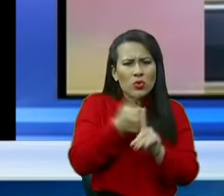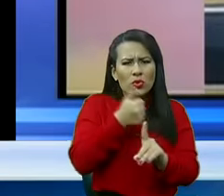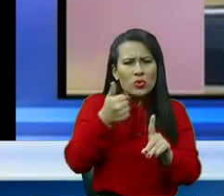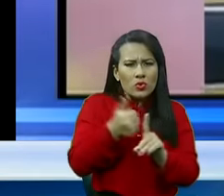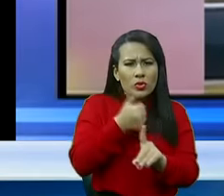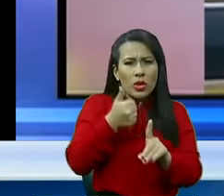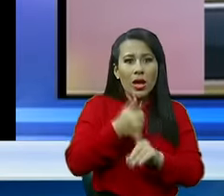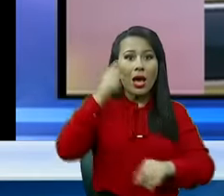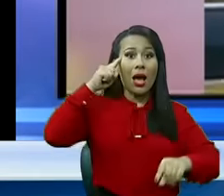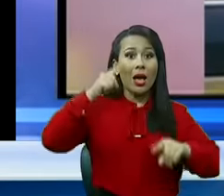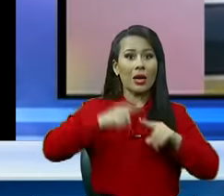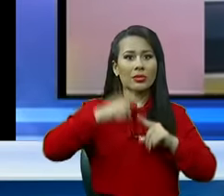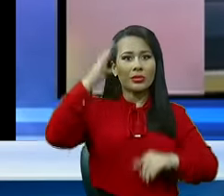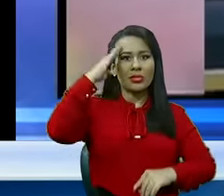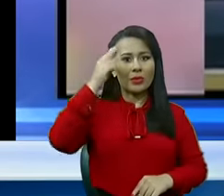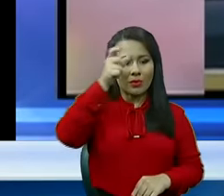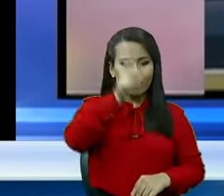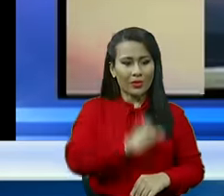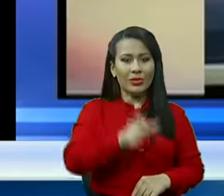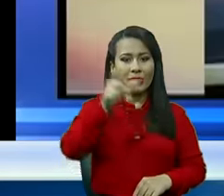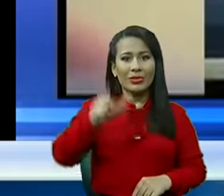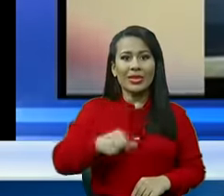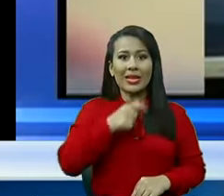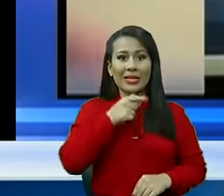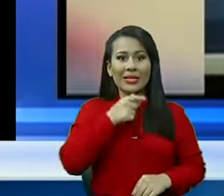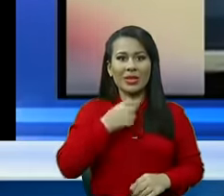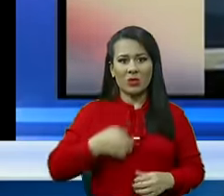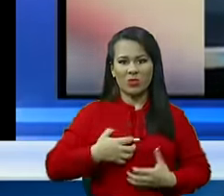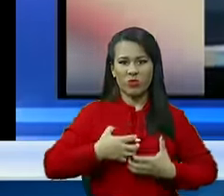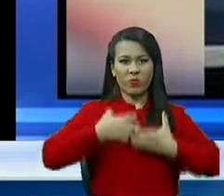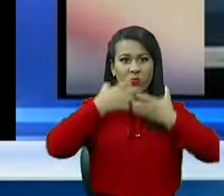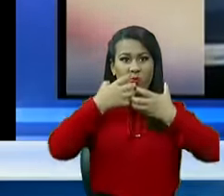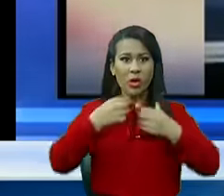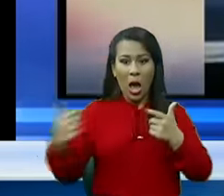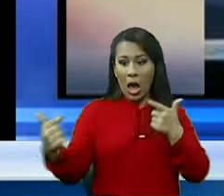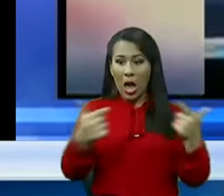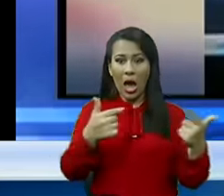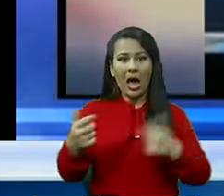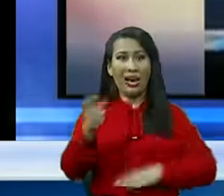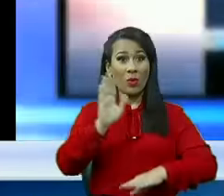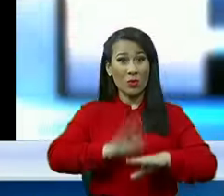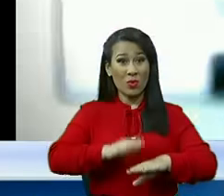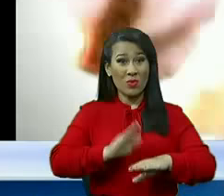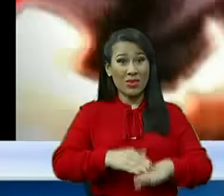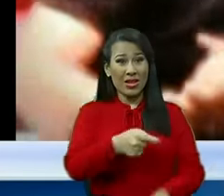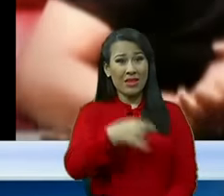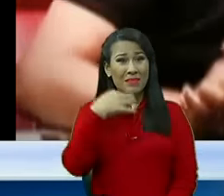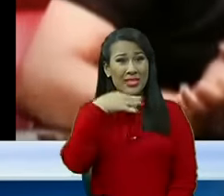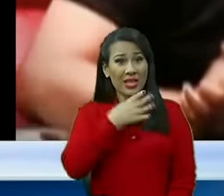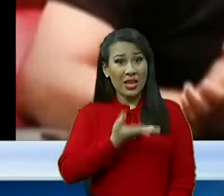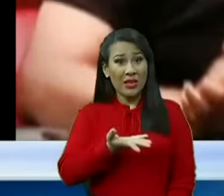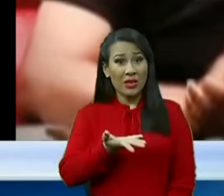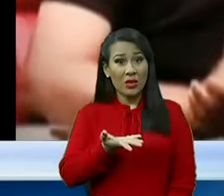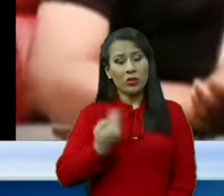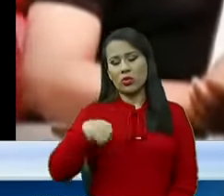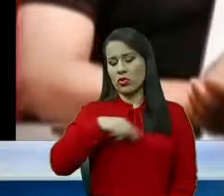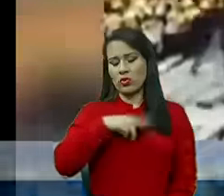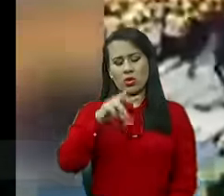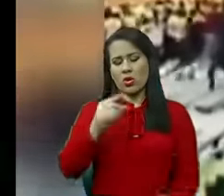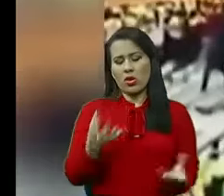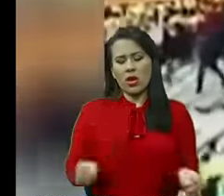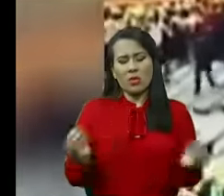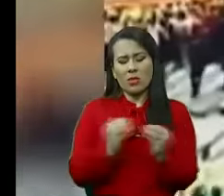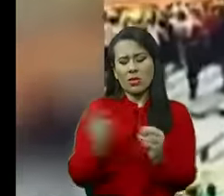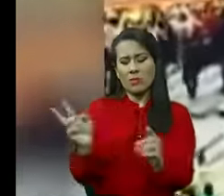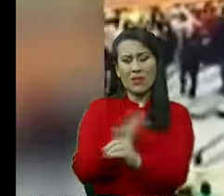de las personas que mentaron perpetraron y que son los responsables de esos hechos vandálicos no quieren más violencia ni